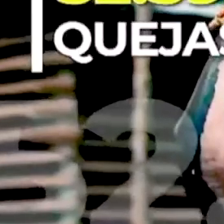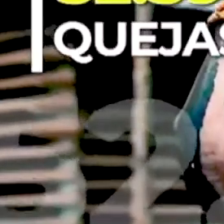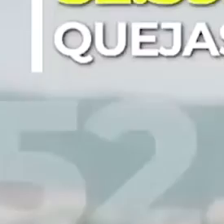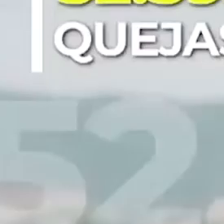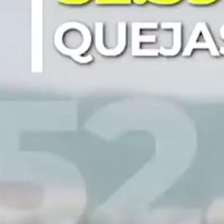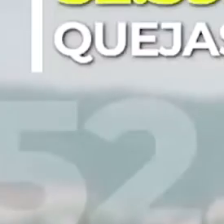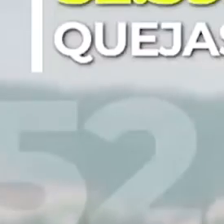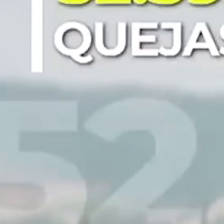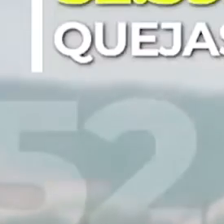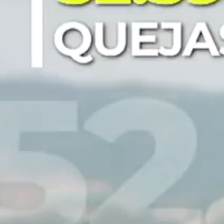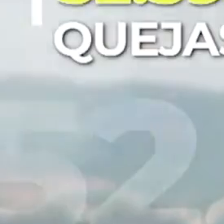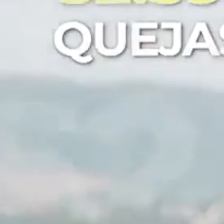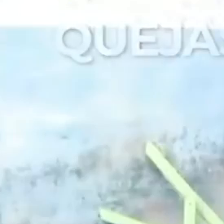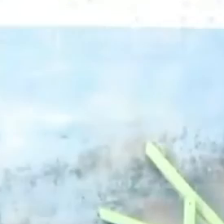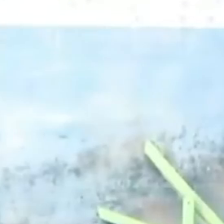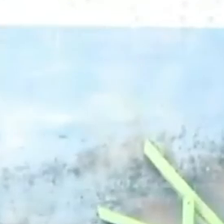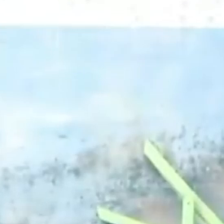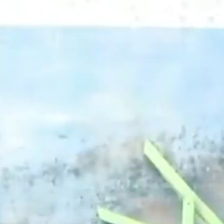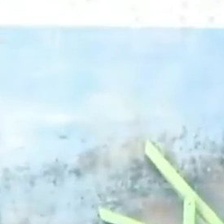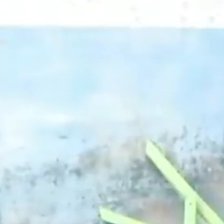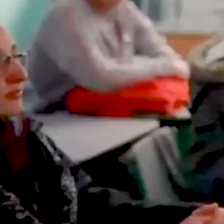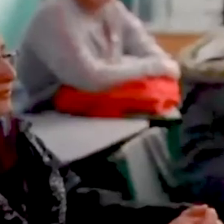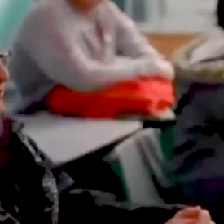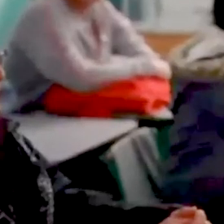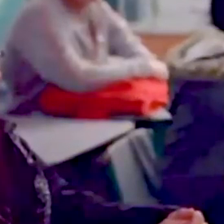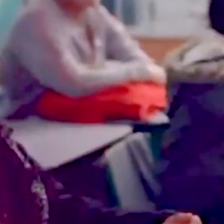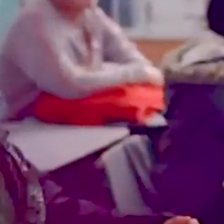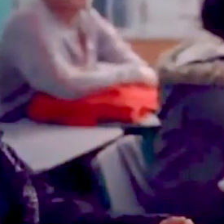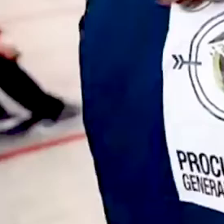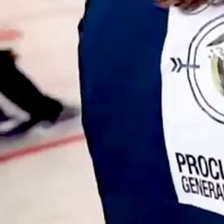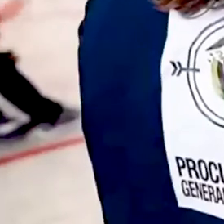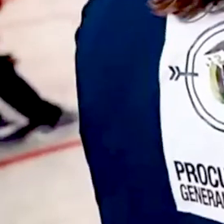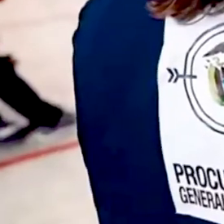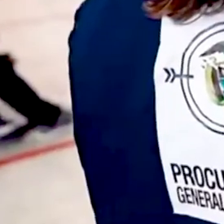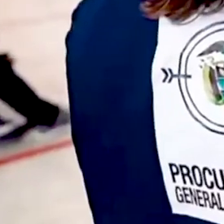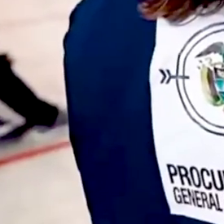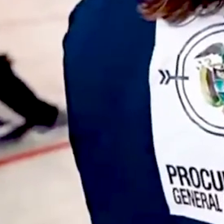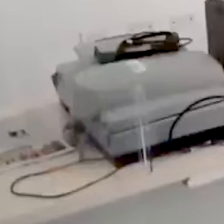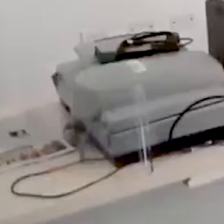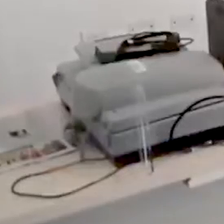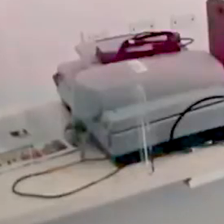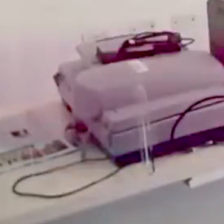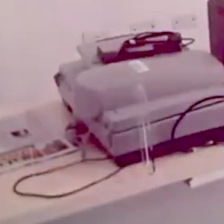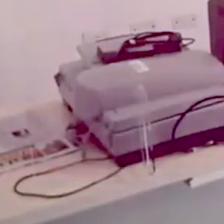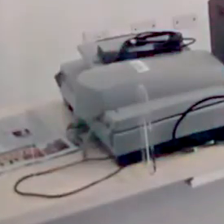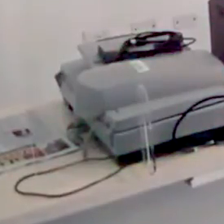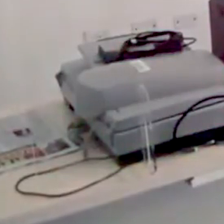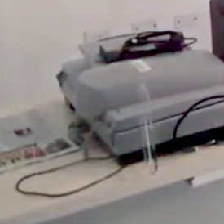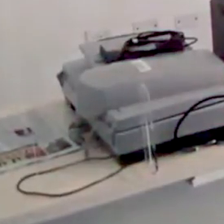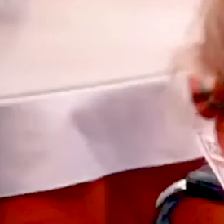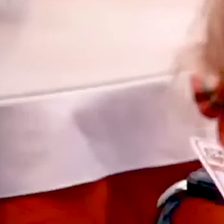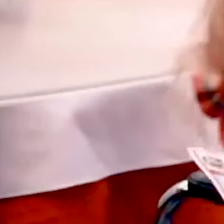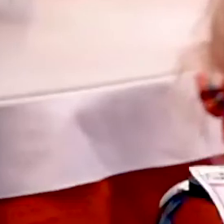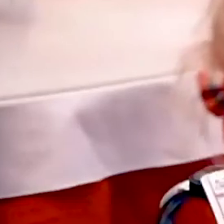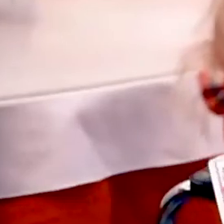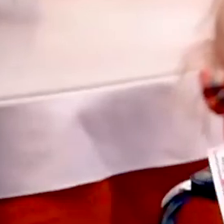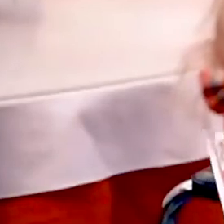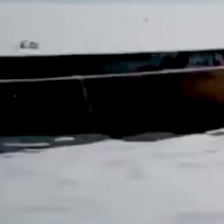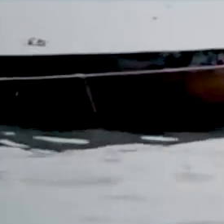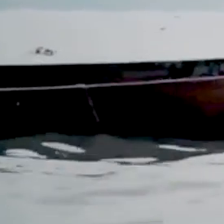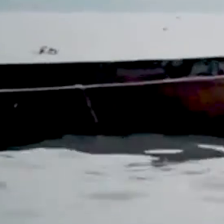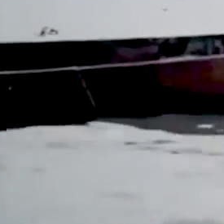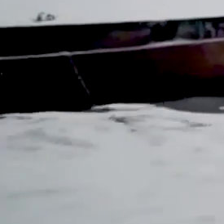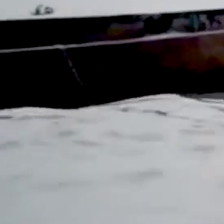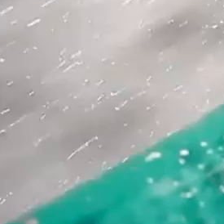52.392 quejas para determinar si existió o no responsabilidad por la presunta ocurrencia de actos u omisiones